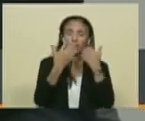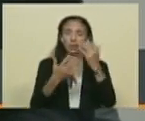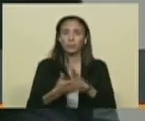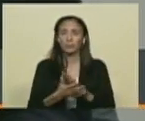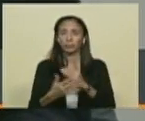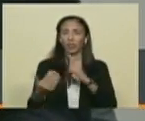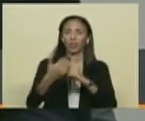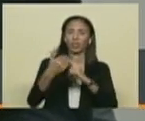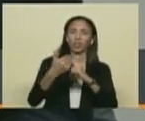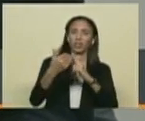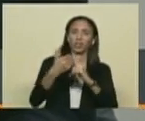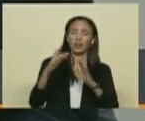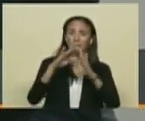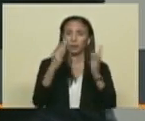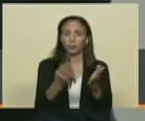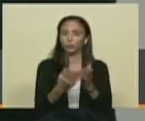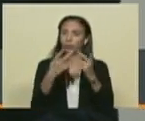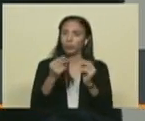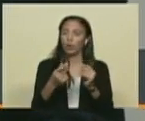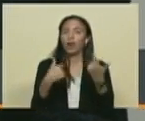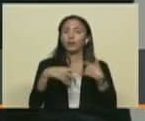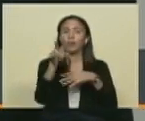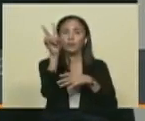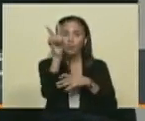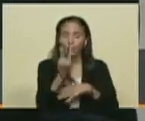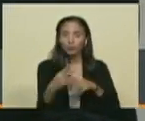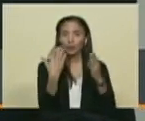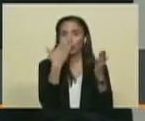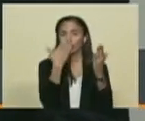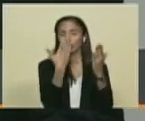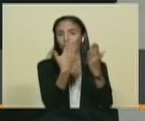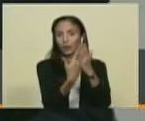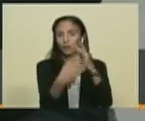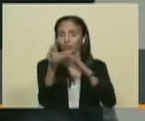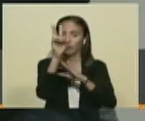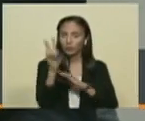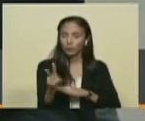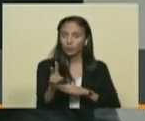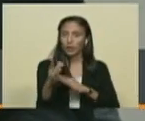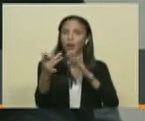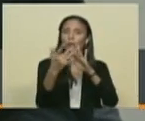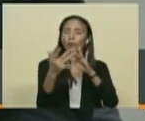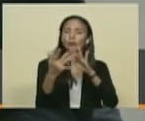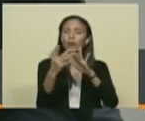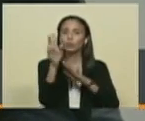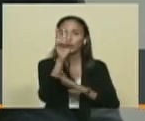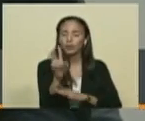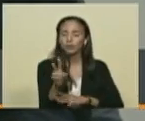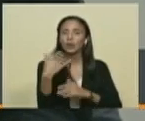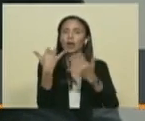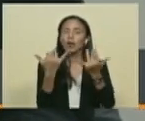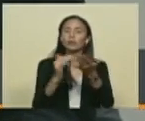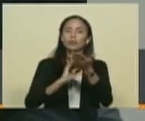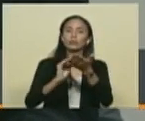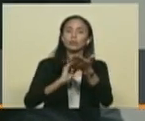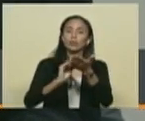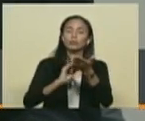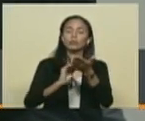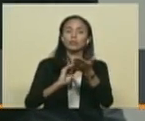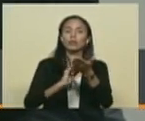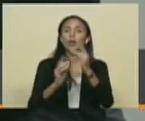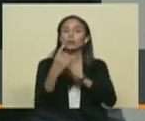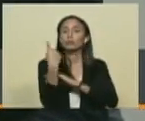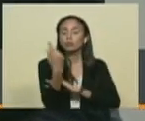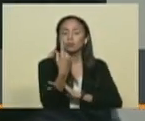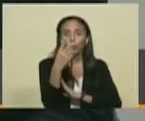gendarmes del mundo. Aquí estamos los venezolanos, entre venezolanos, resolviendo asuntos que solo competen a